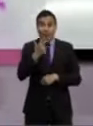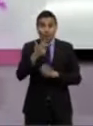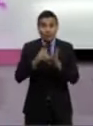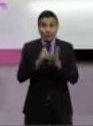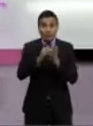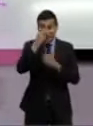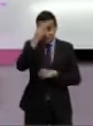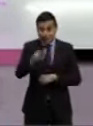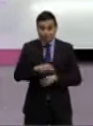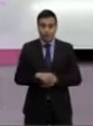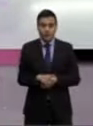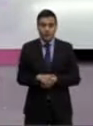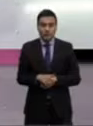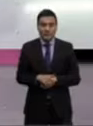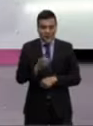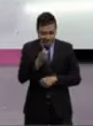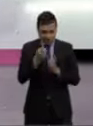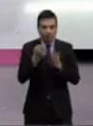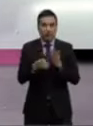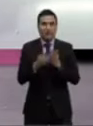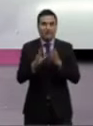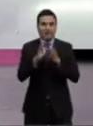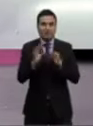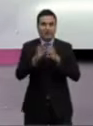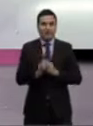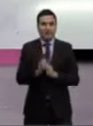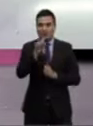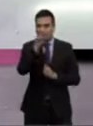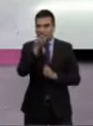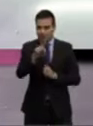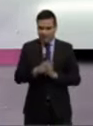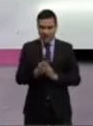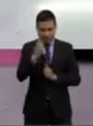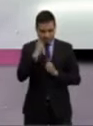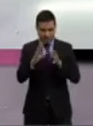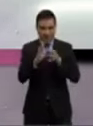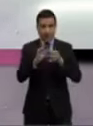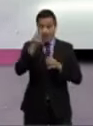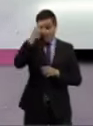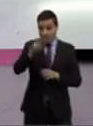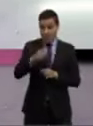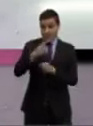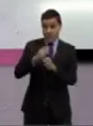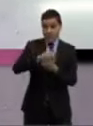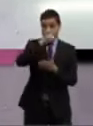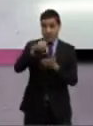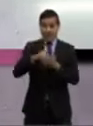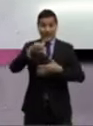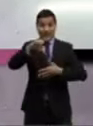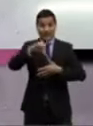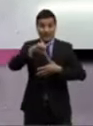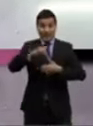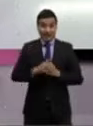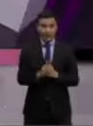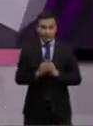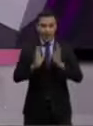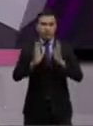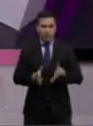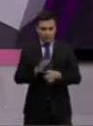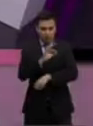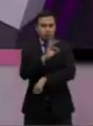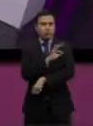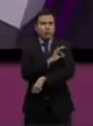de mexicanos. Lo que no dice el señor, platiquémoslo. México, país número uno en América Latina en haber recuperado las